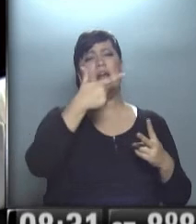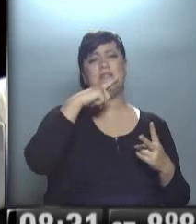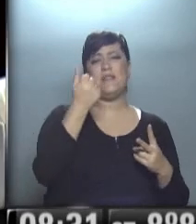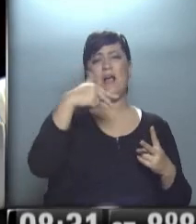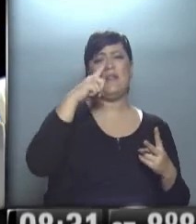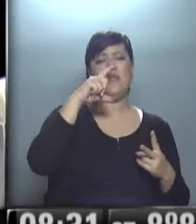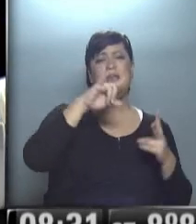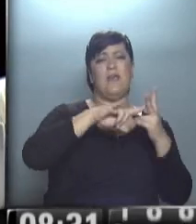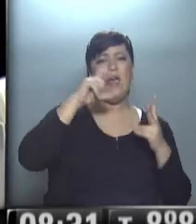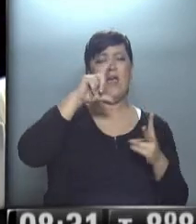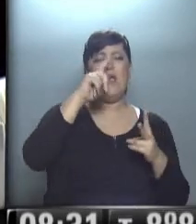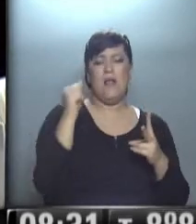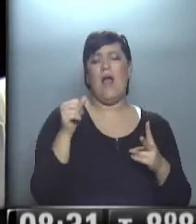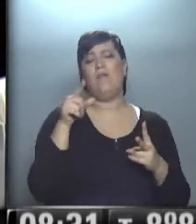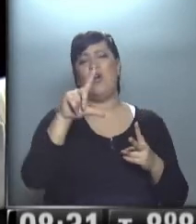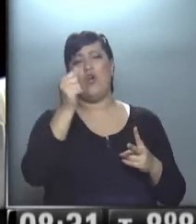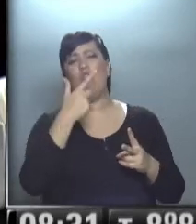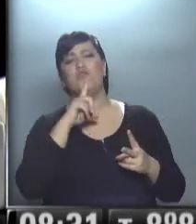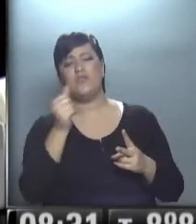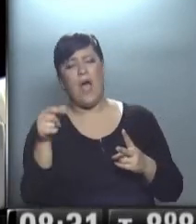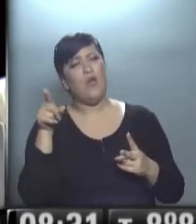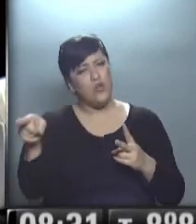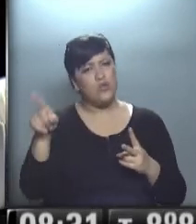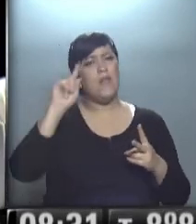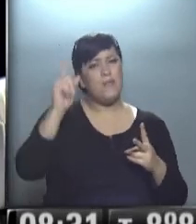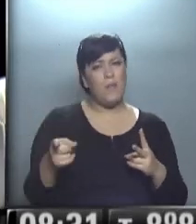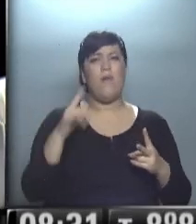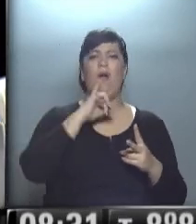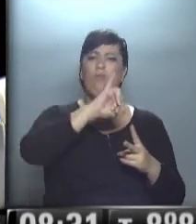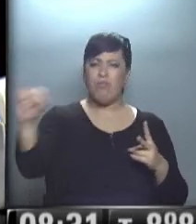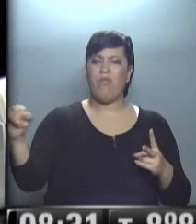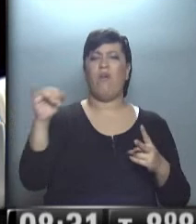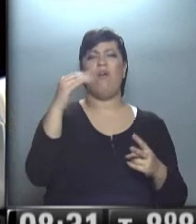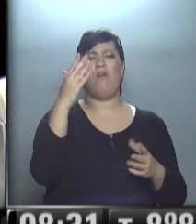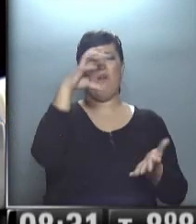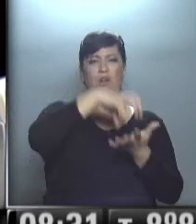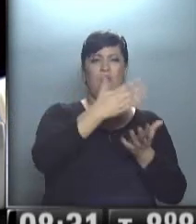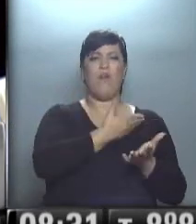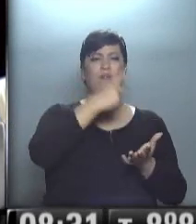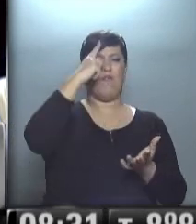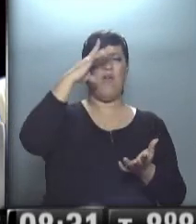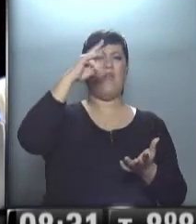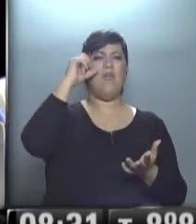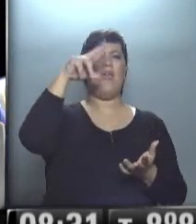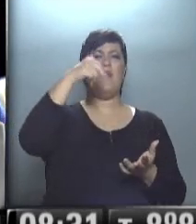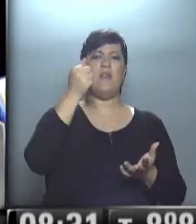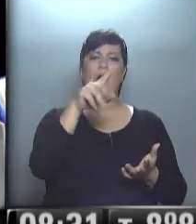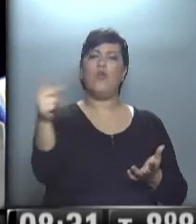kosta y usted personalmente que fueron advertidos de la situación por parte de fedenar fueron desoídas